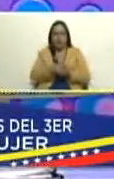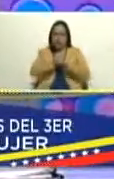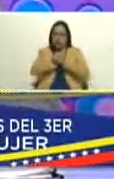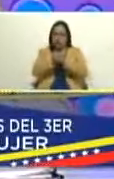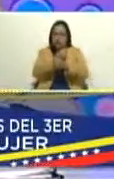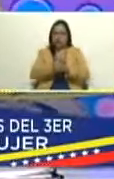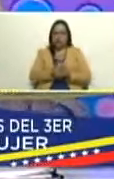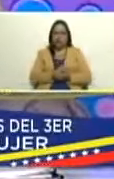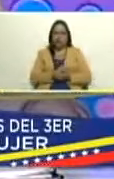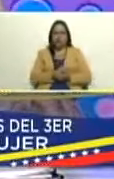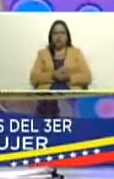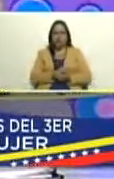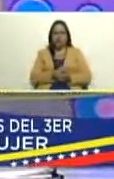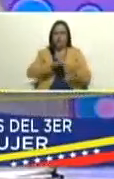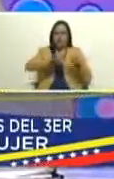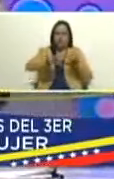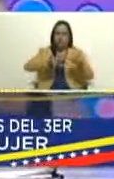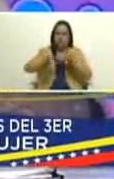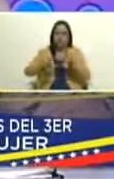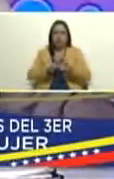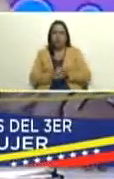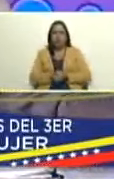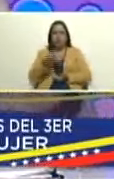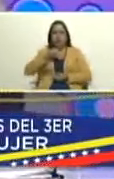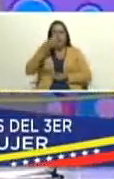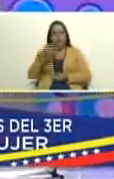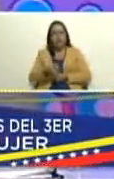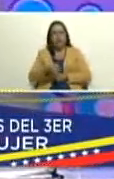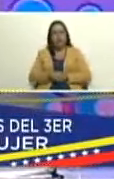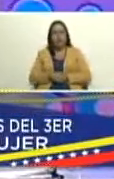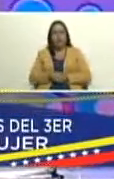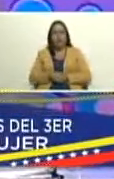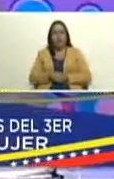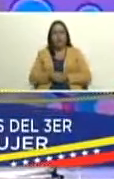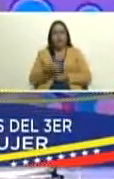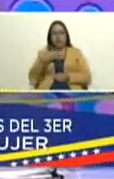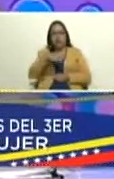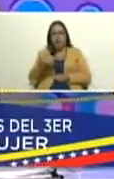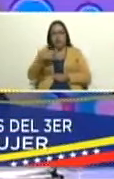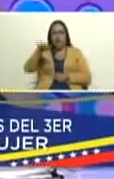afectuoso, cariñoso. De verdad que uno se nutre